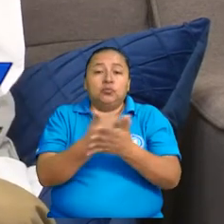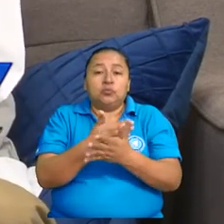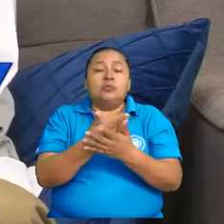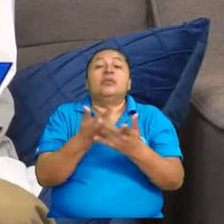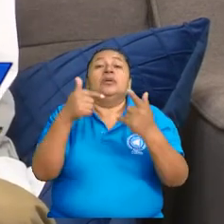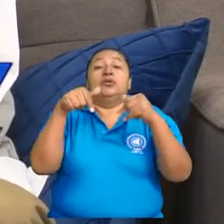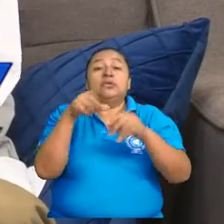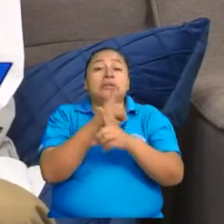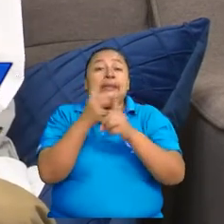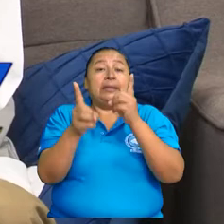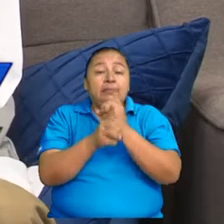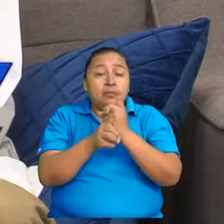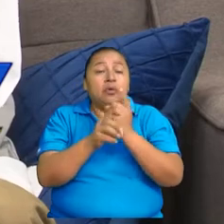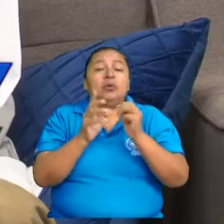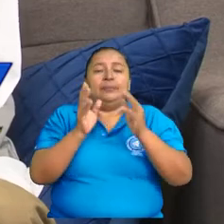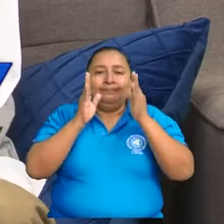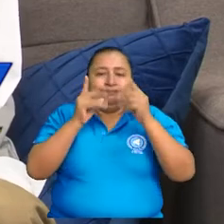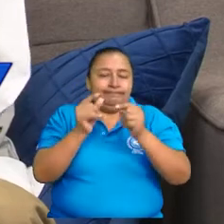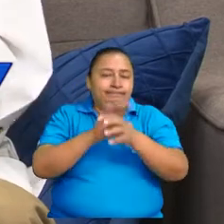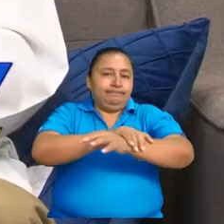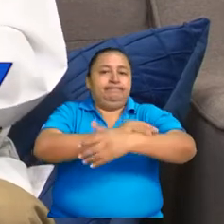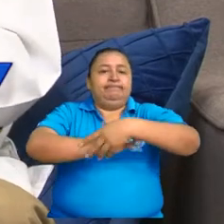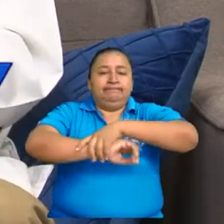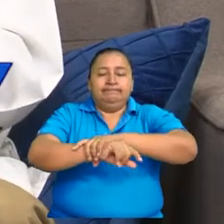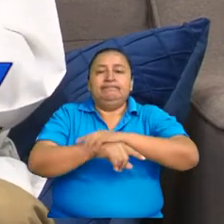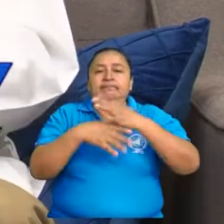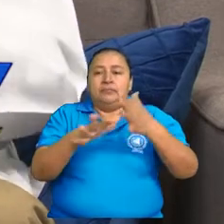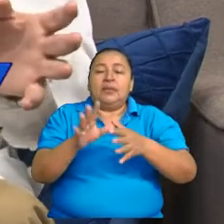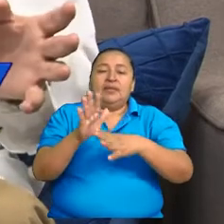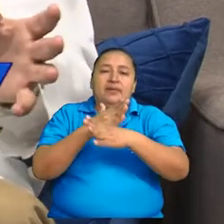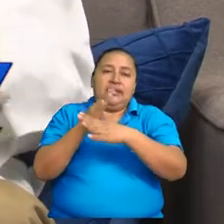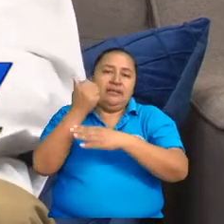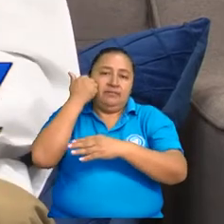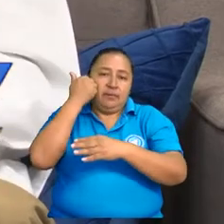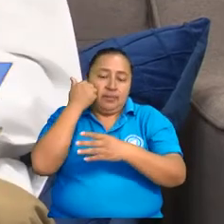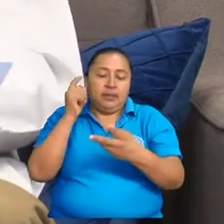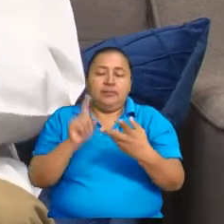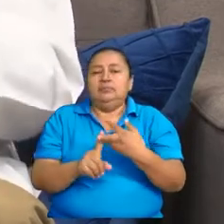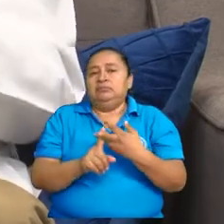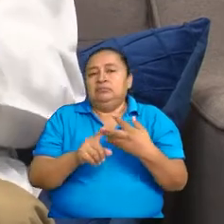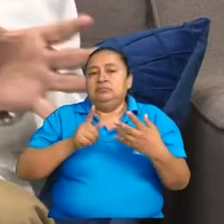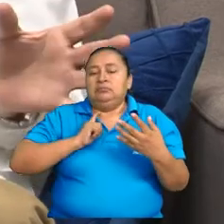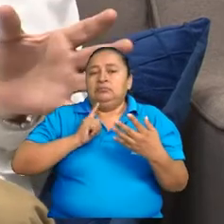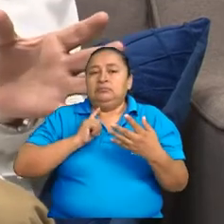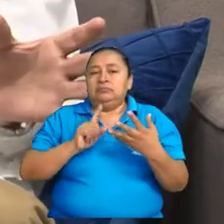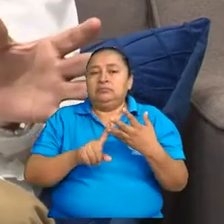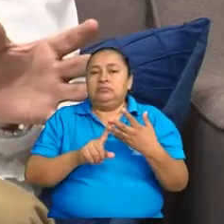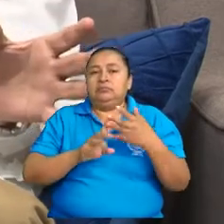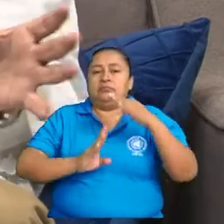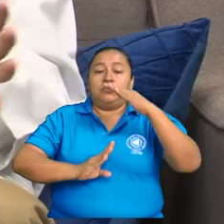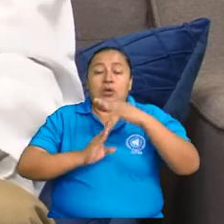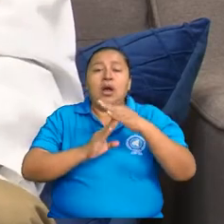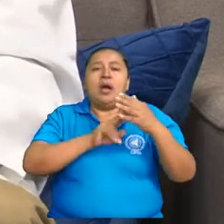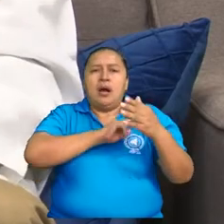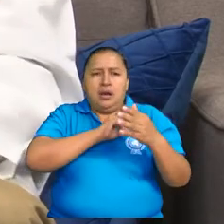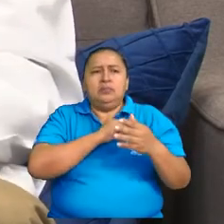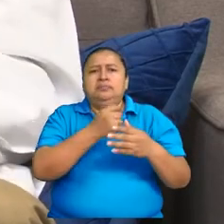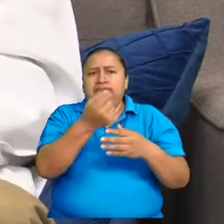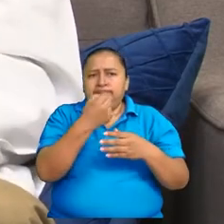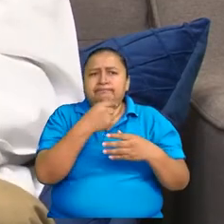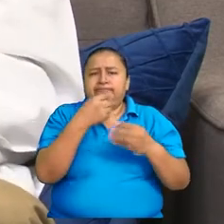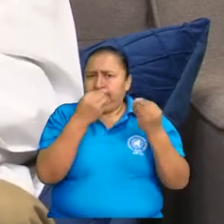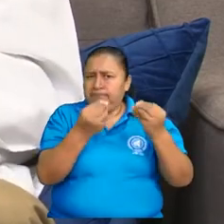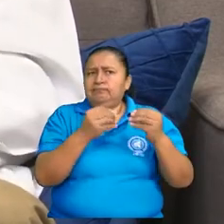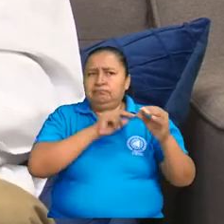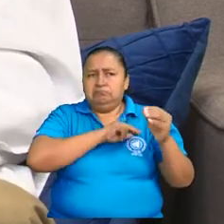para poderlos compensar este tipo de enfermedades. Tenemos un stock de medicamentos suficiente